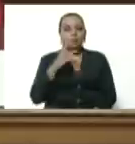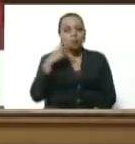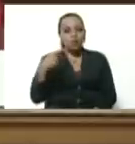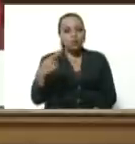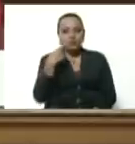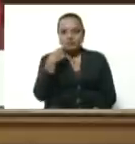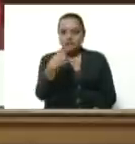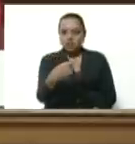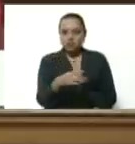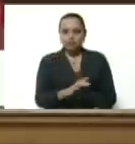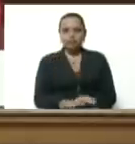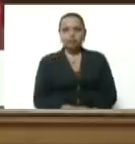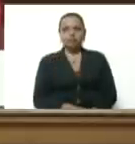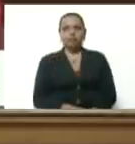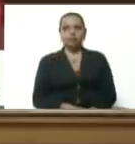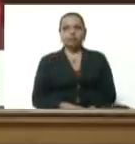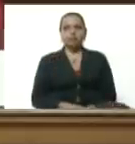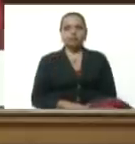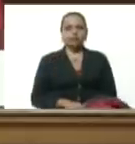políticamente.